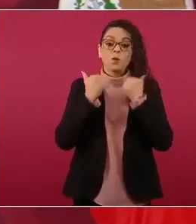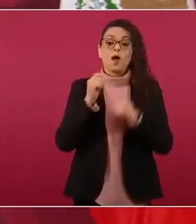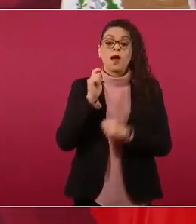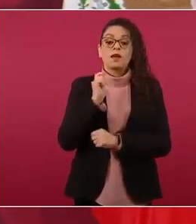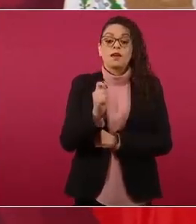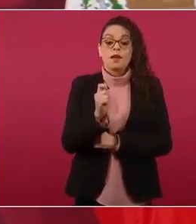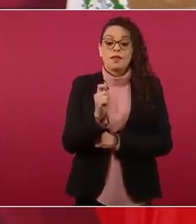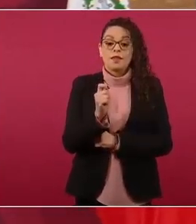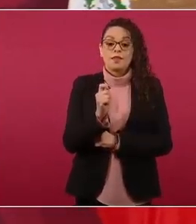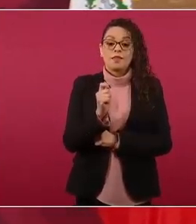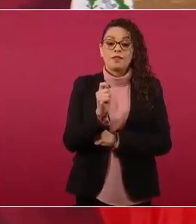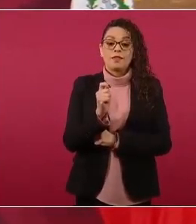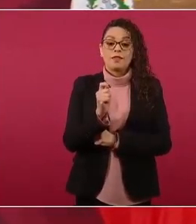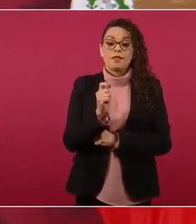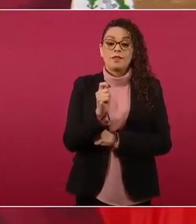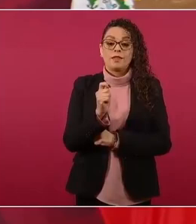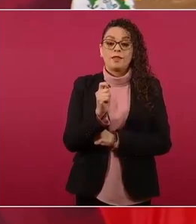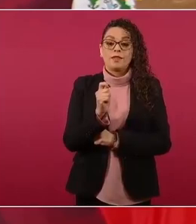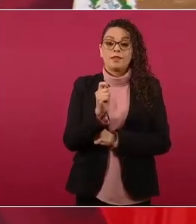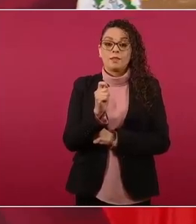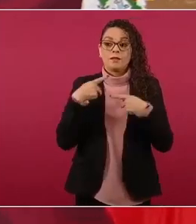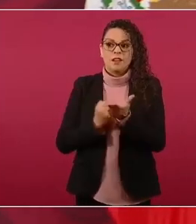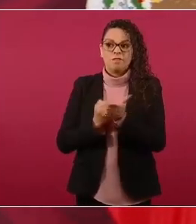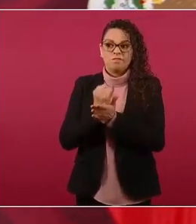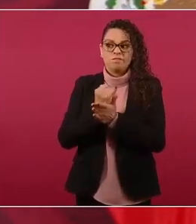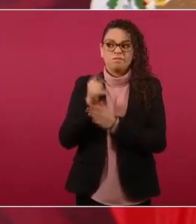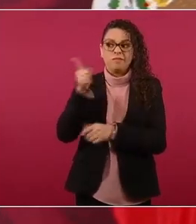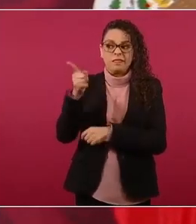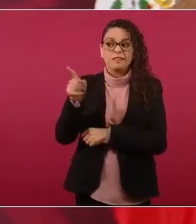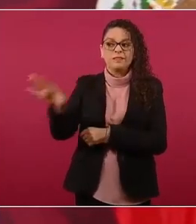sobre todo el que no haya dedazo,